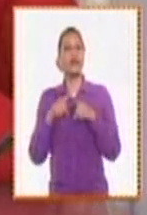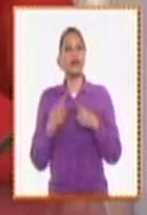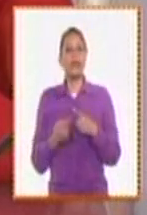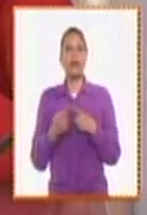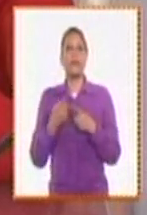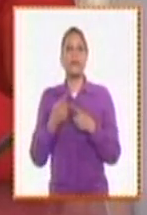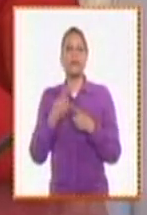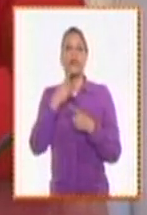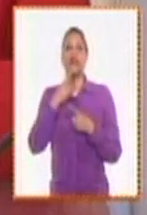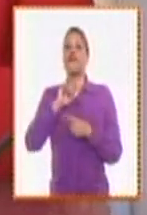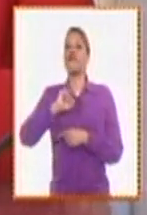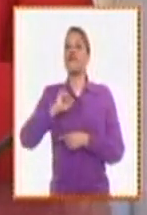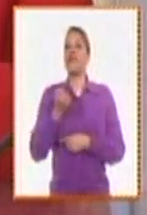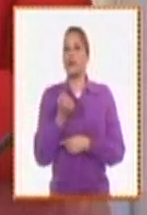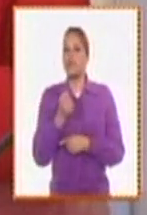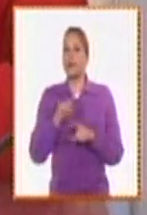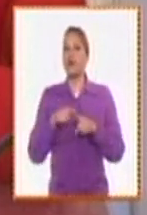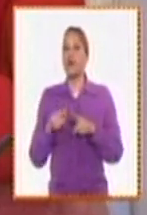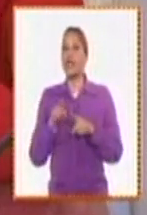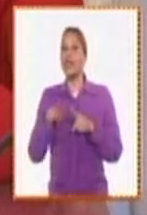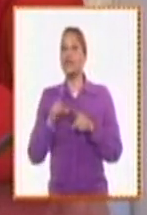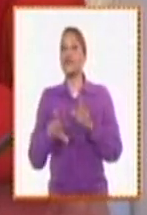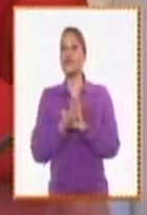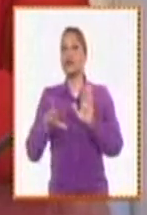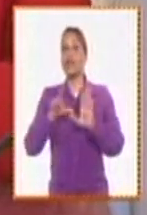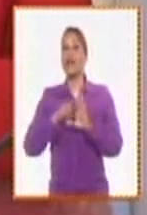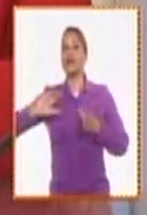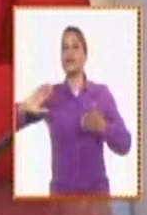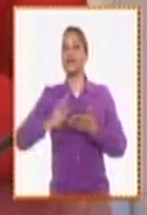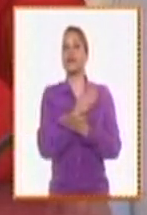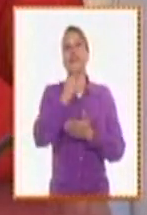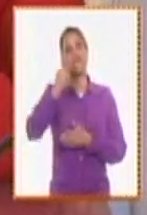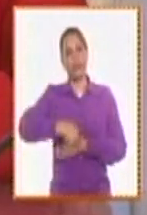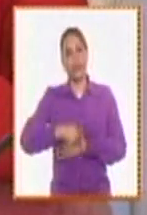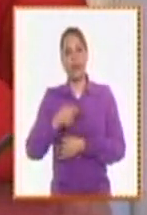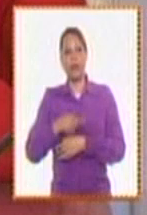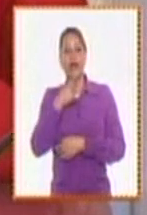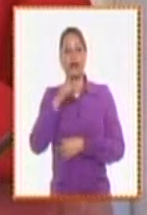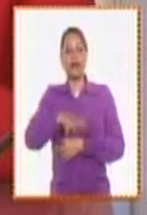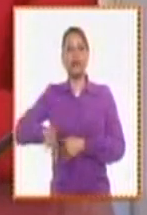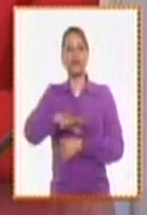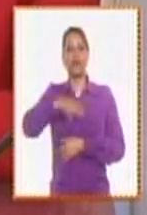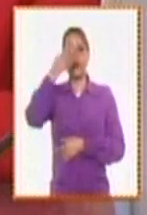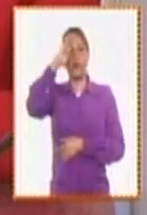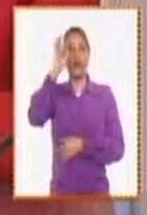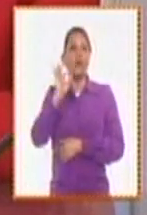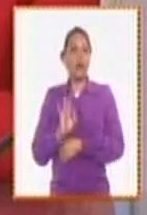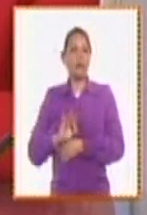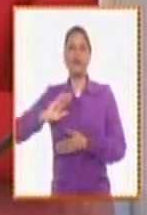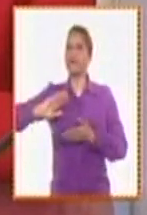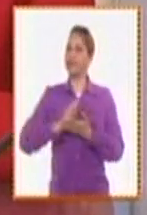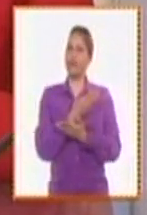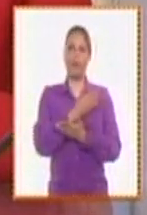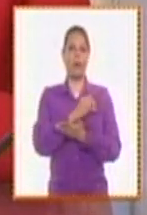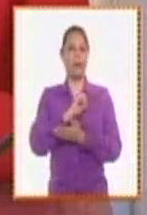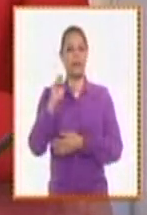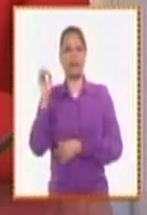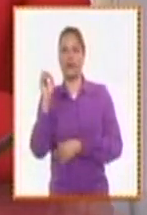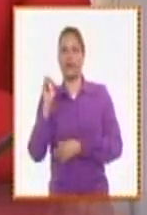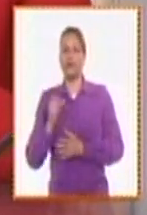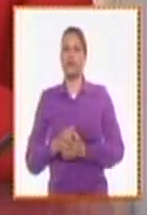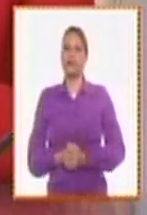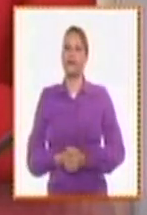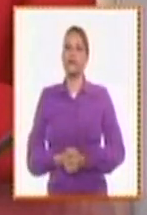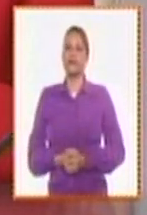reacciones enérgicas, porque esto es un flagelo que hay que eliminar, y más en una sociedad como la nuestra, que debemos, o